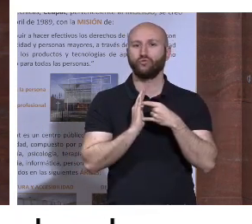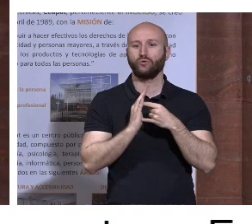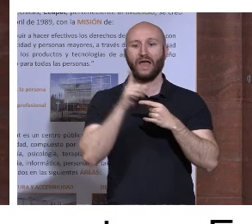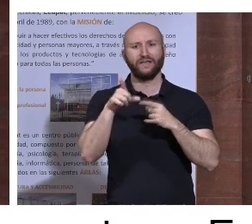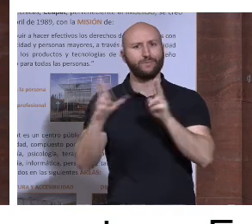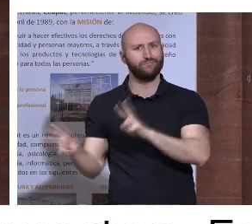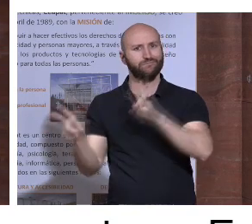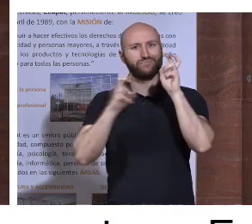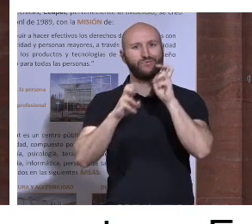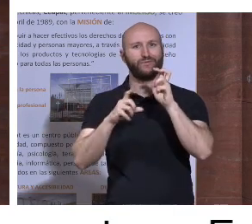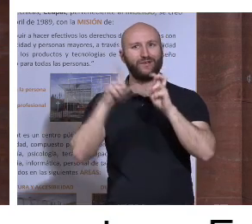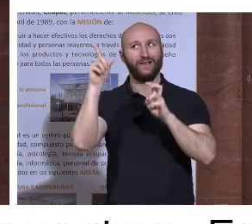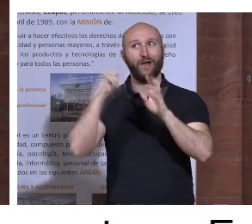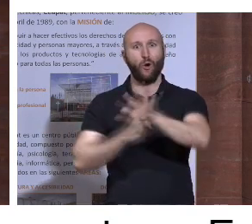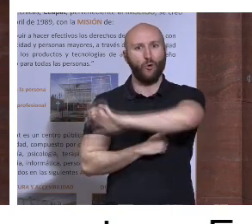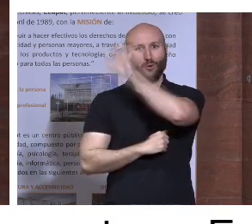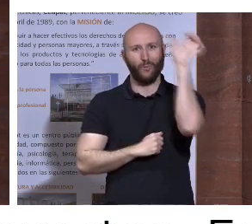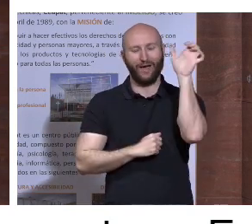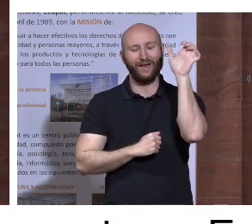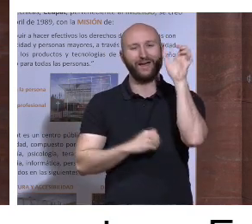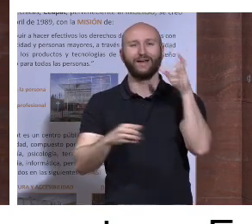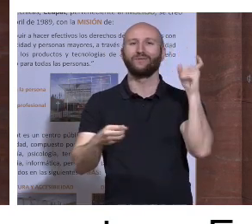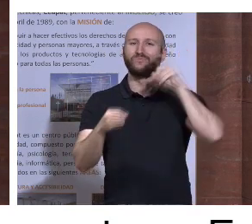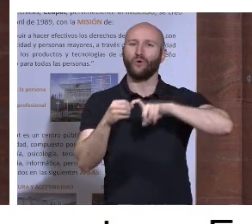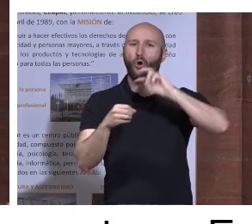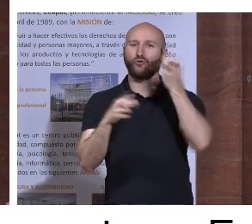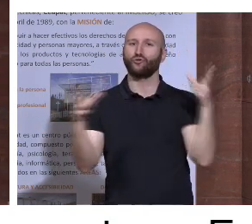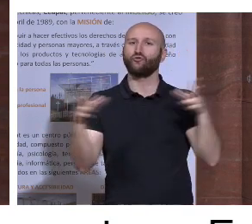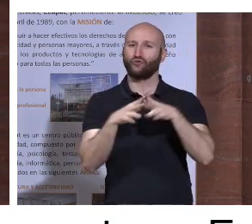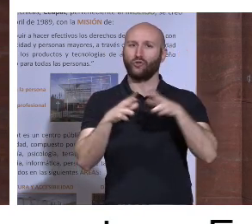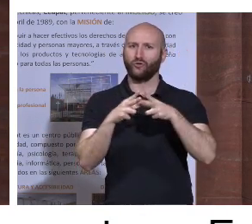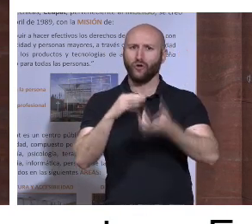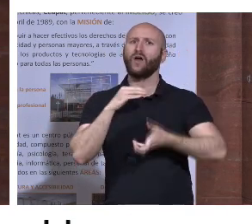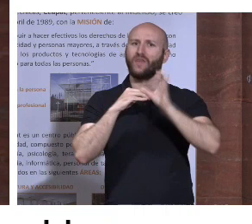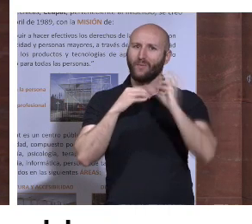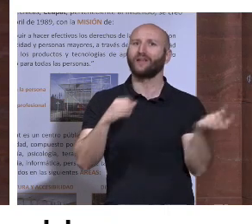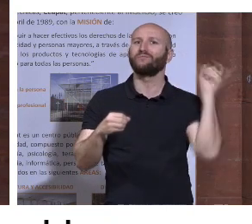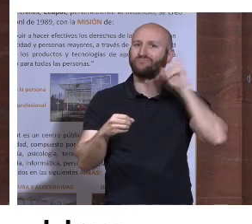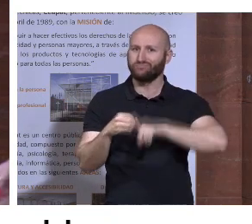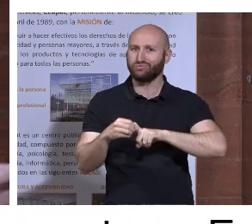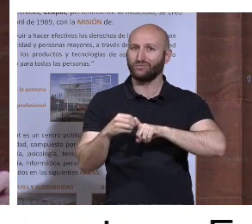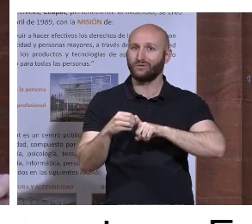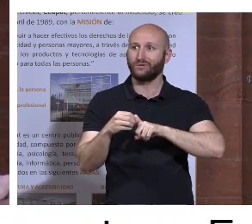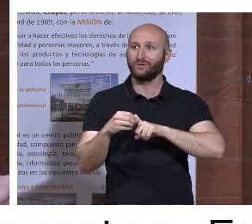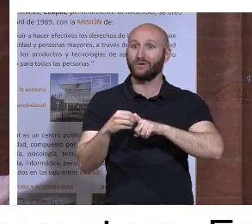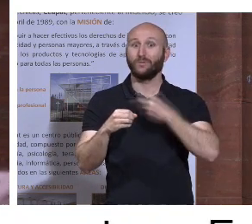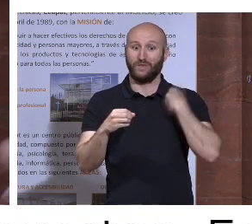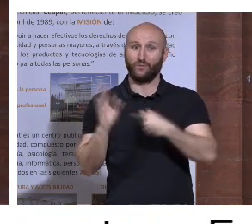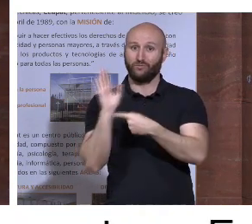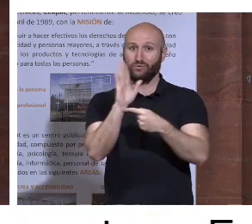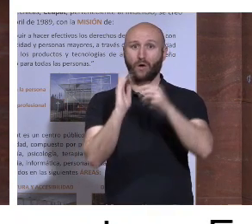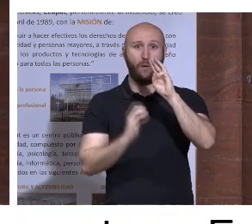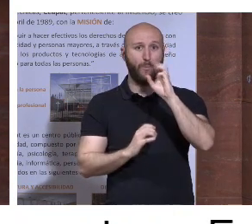iniciativa europea con otros socios en la que participó el CEAPAT, es este librito que os muestra Pablo,